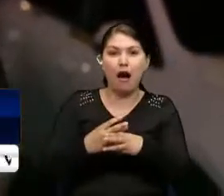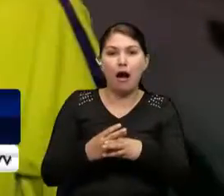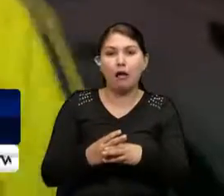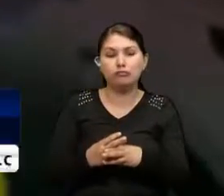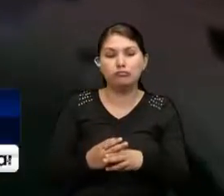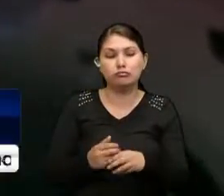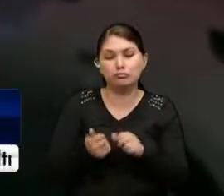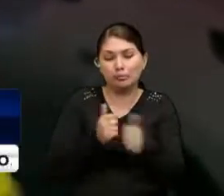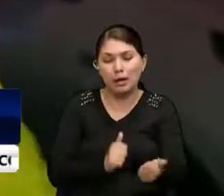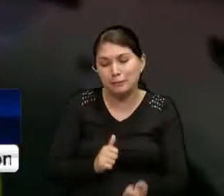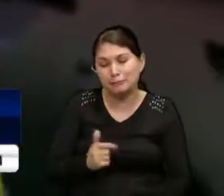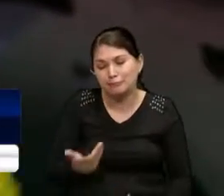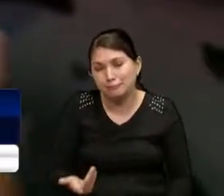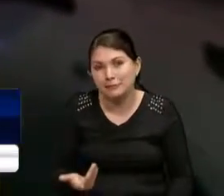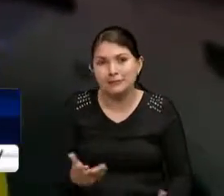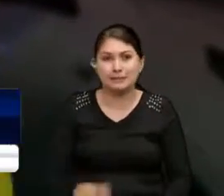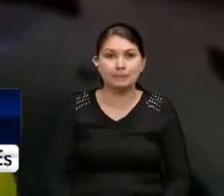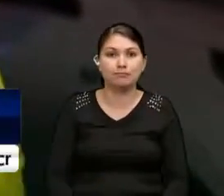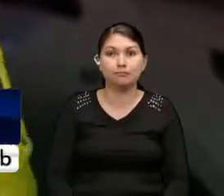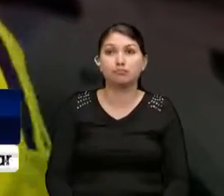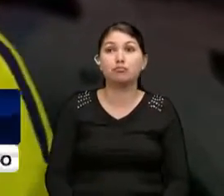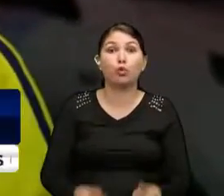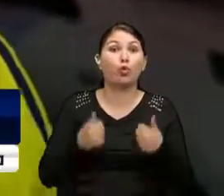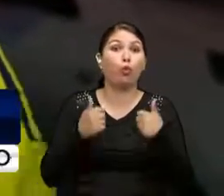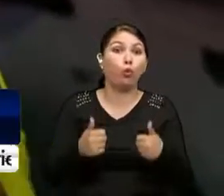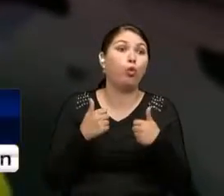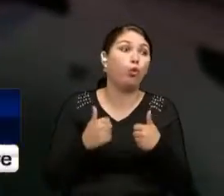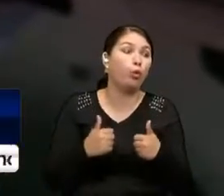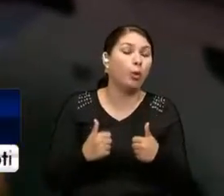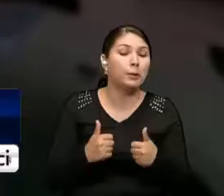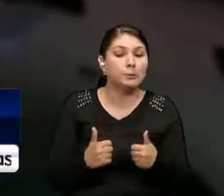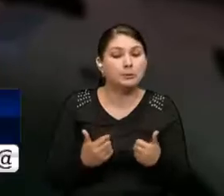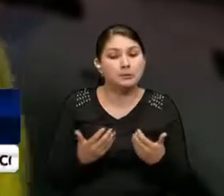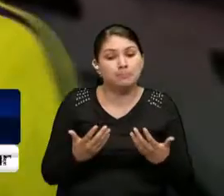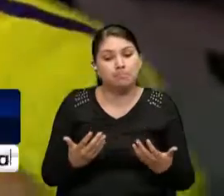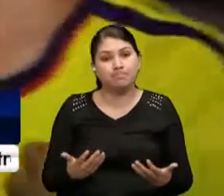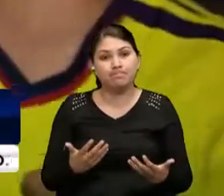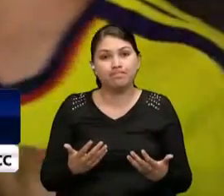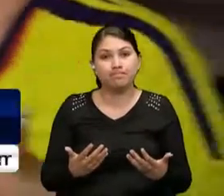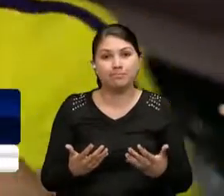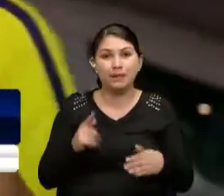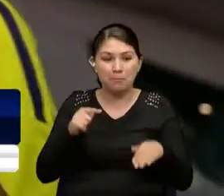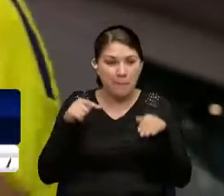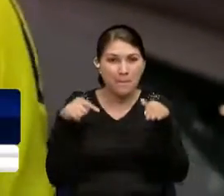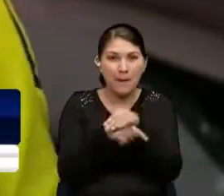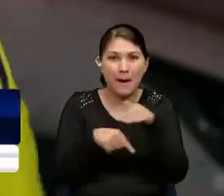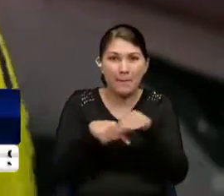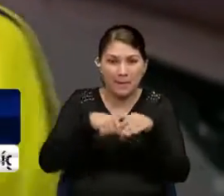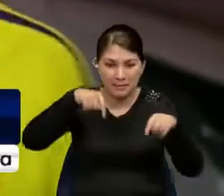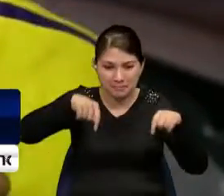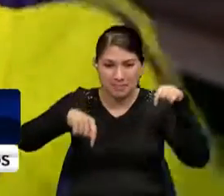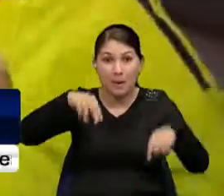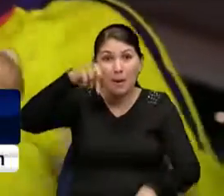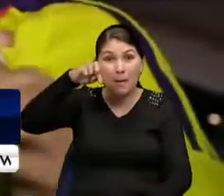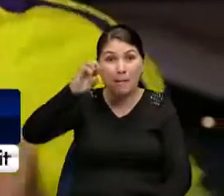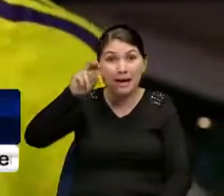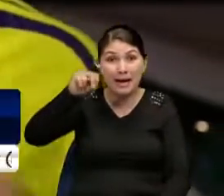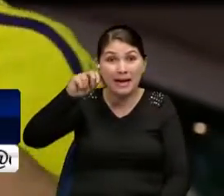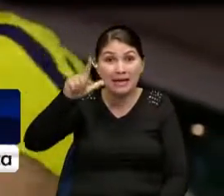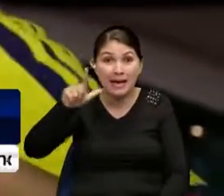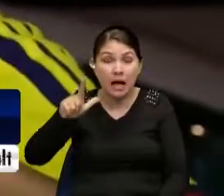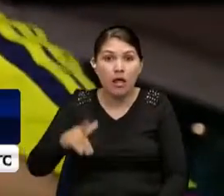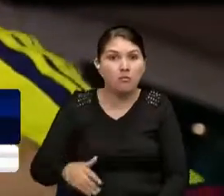eliminación esto es muy bueno pero los penales al principio